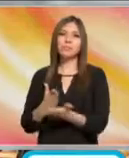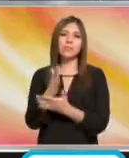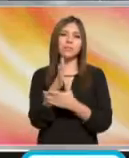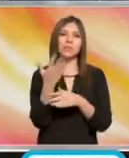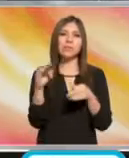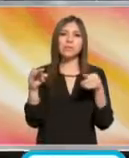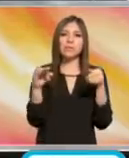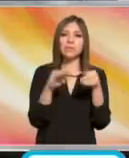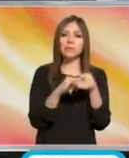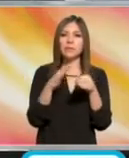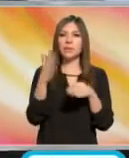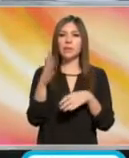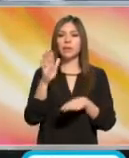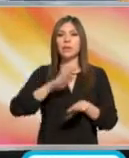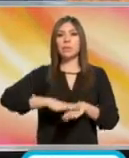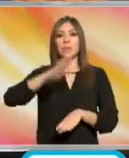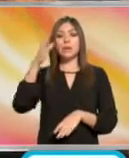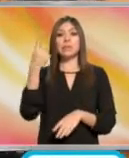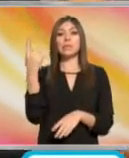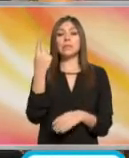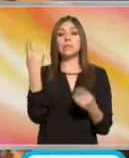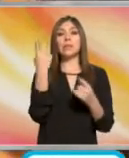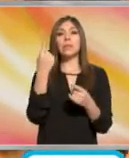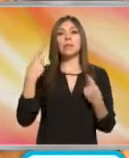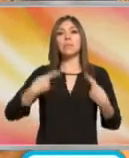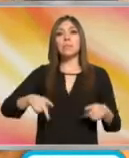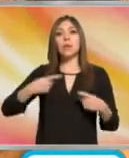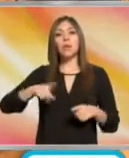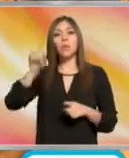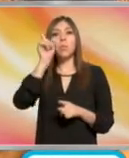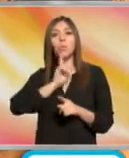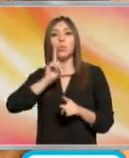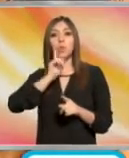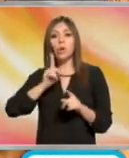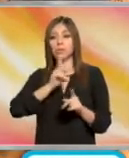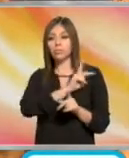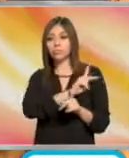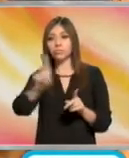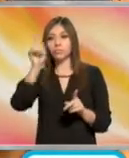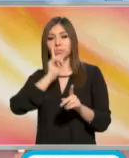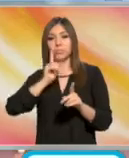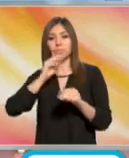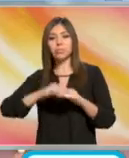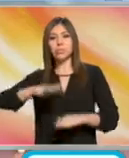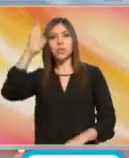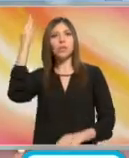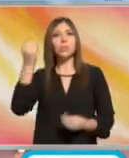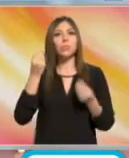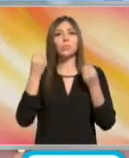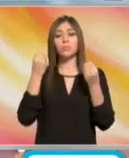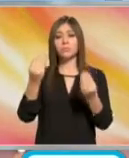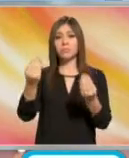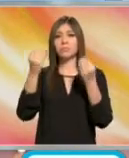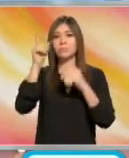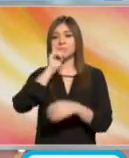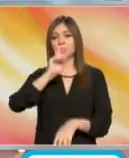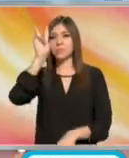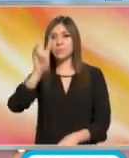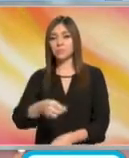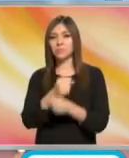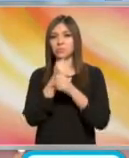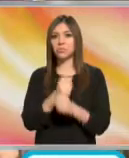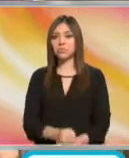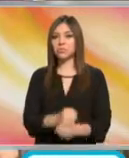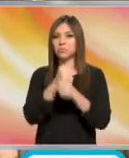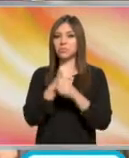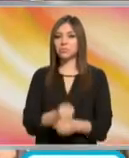casi llegando a una tercera parte de lo que es la población femenina, ¿no? Y la sufrimos todas, de verdad, todas, en todos